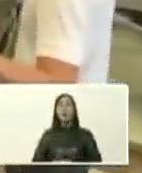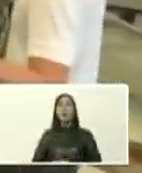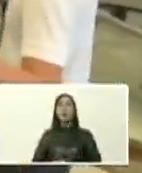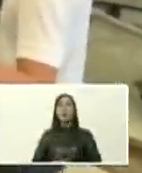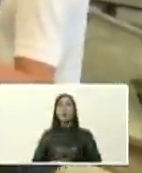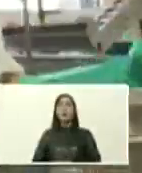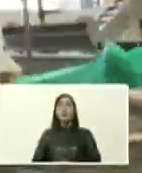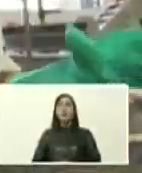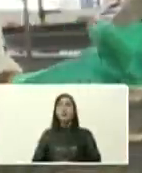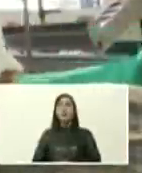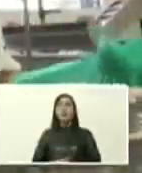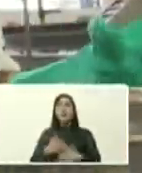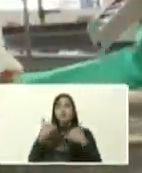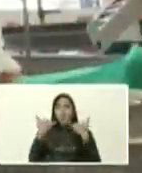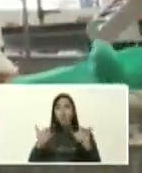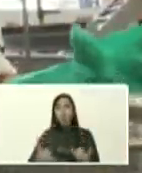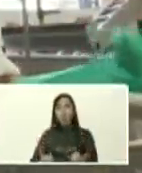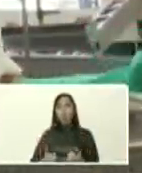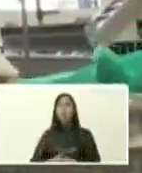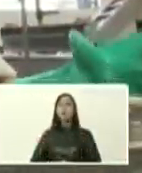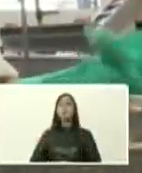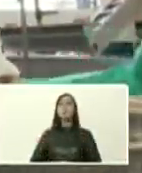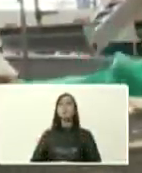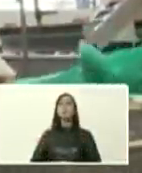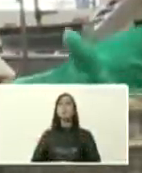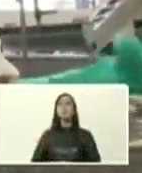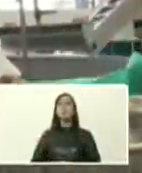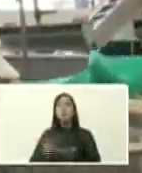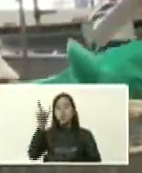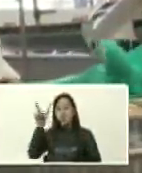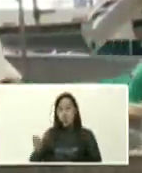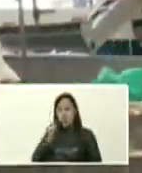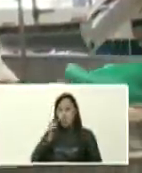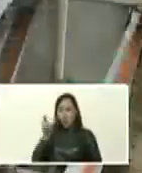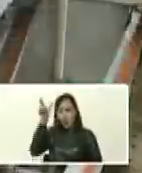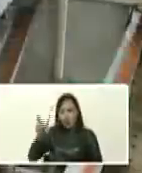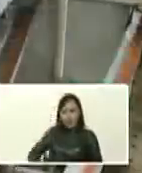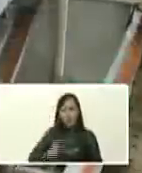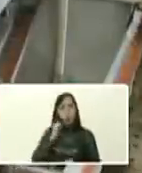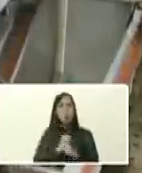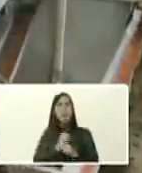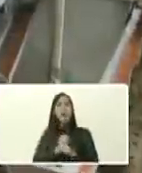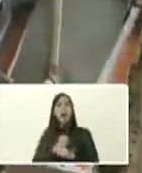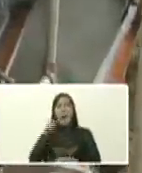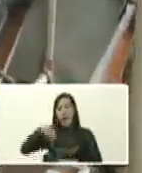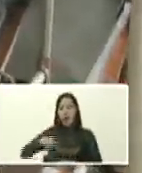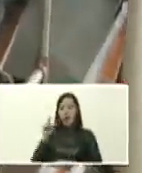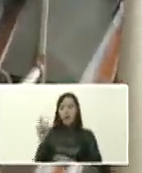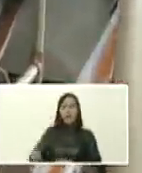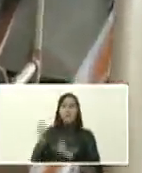Gracias, Alice. Ahora, presidente, escuchemos a Cleto, un pescador de acá de Nueva Esparta.